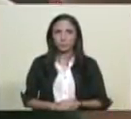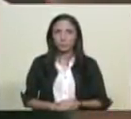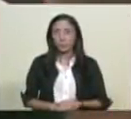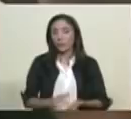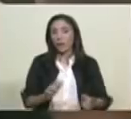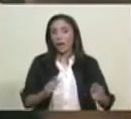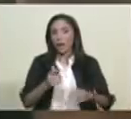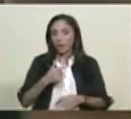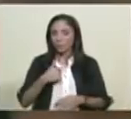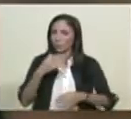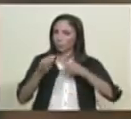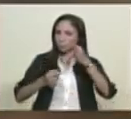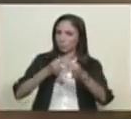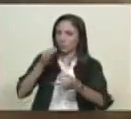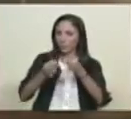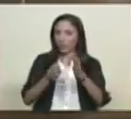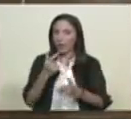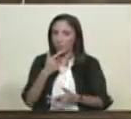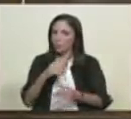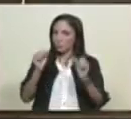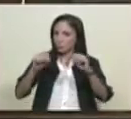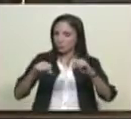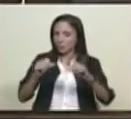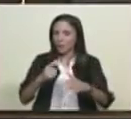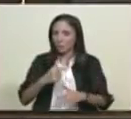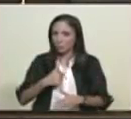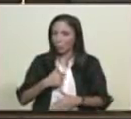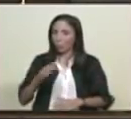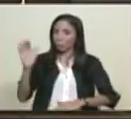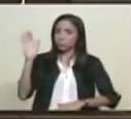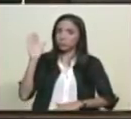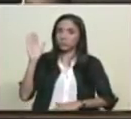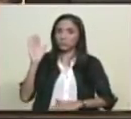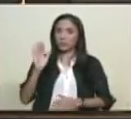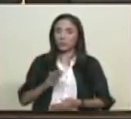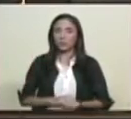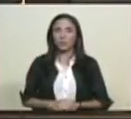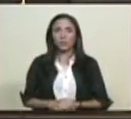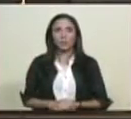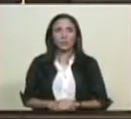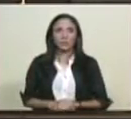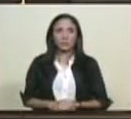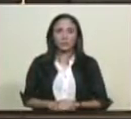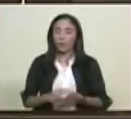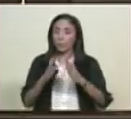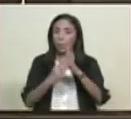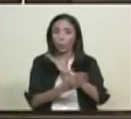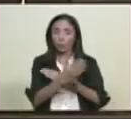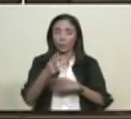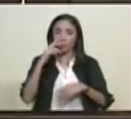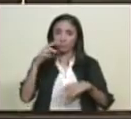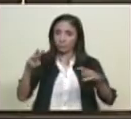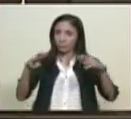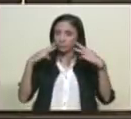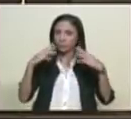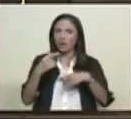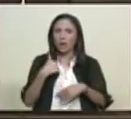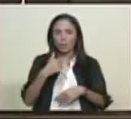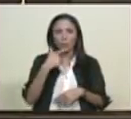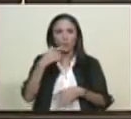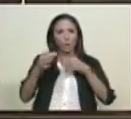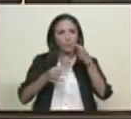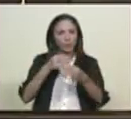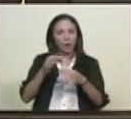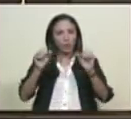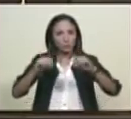mi palabra, y cuando pongo mi palabra, pongo la palabra pública de todos ustedes, más